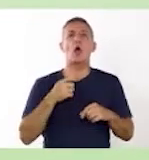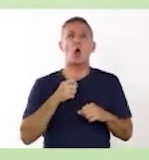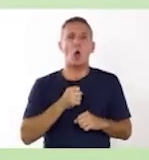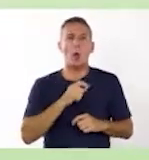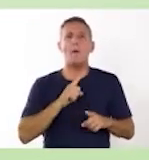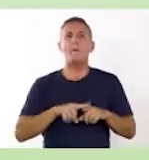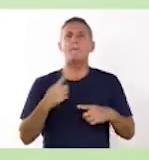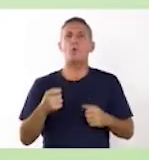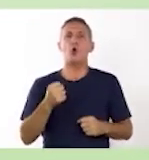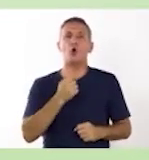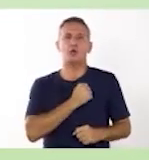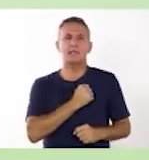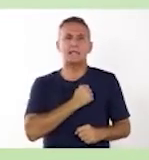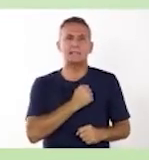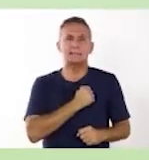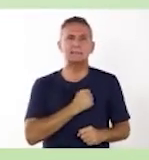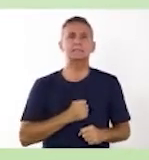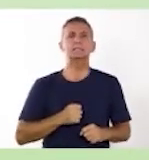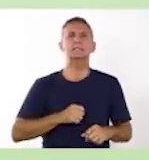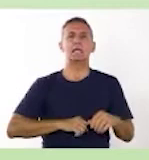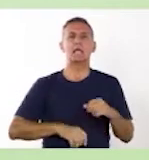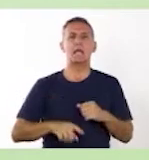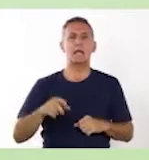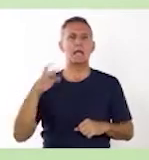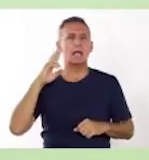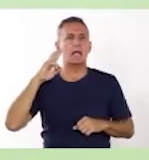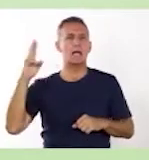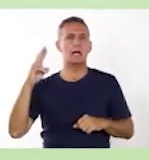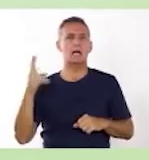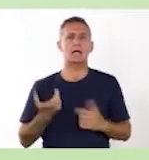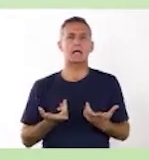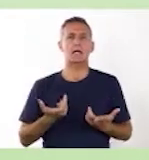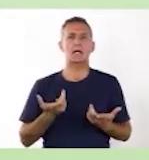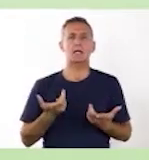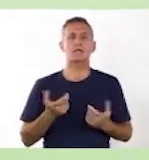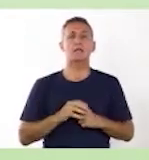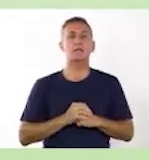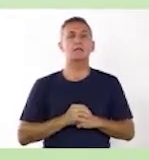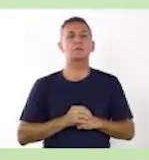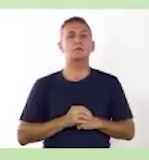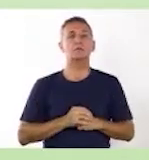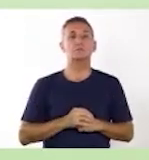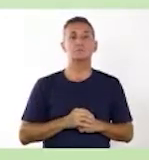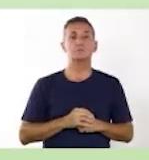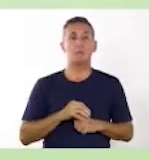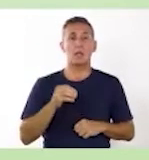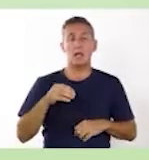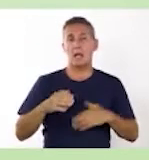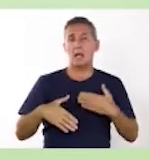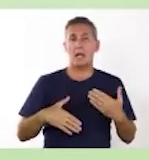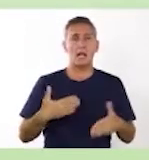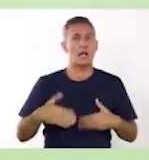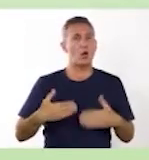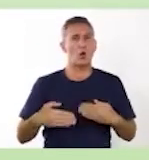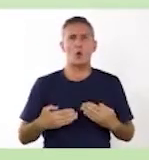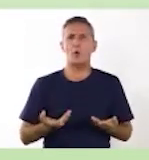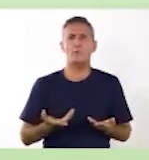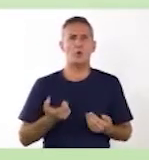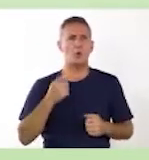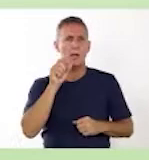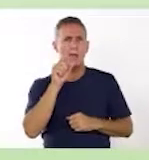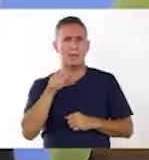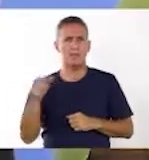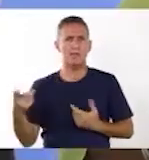amigo, de Patroclo. Ahora, se da la presencia también de los dioses en las acciones de los